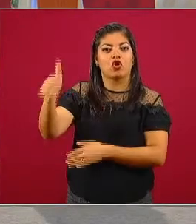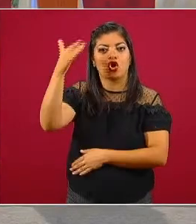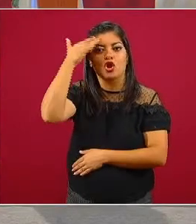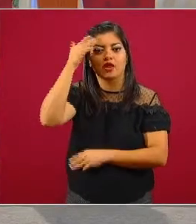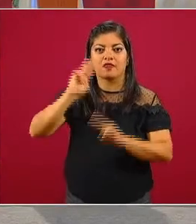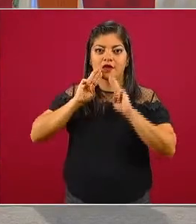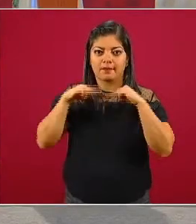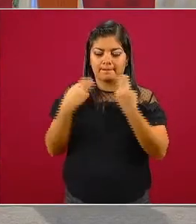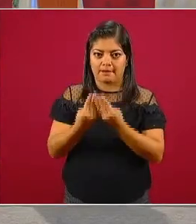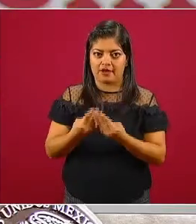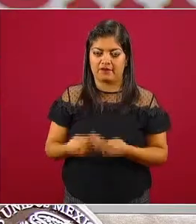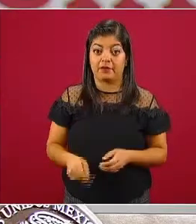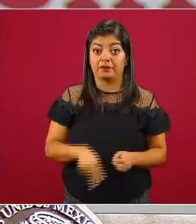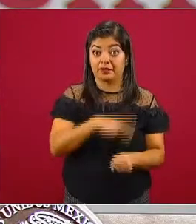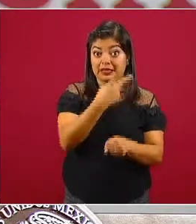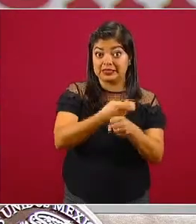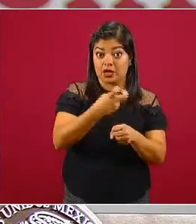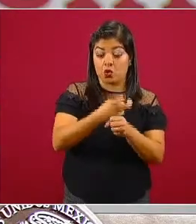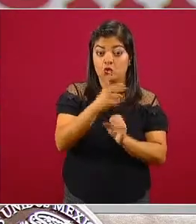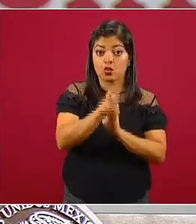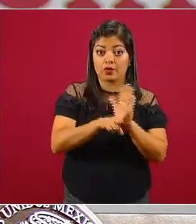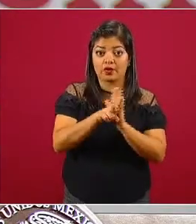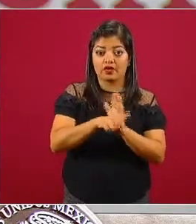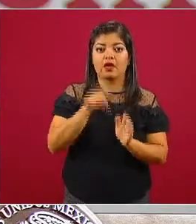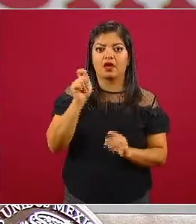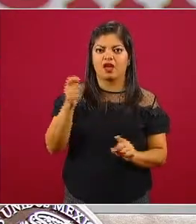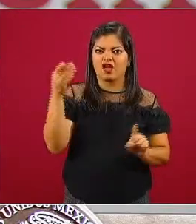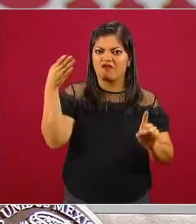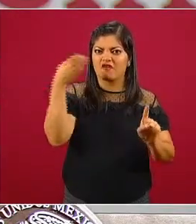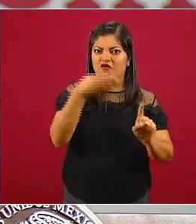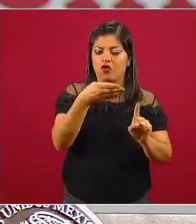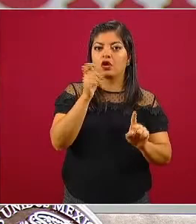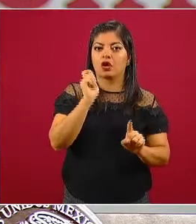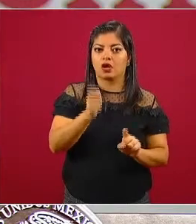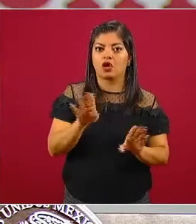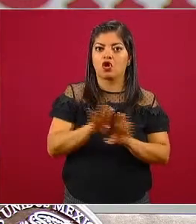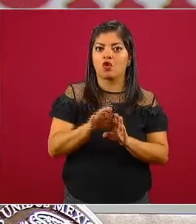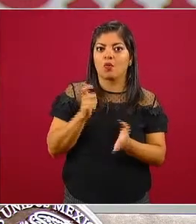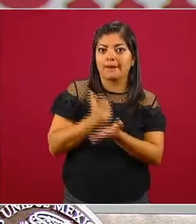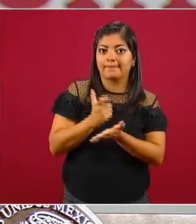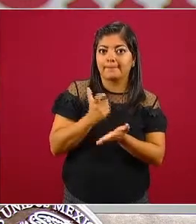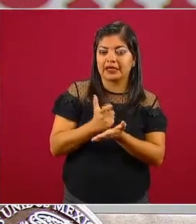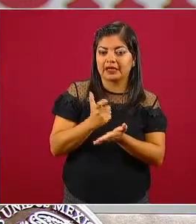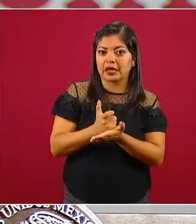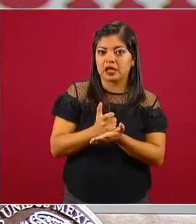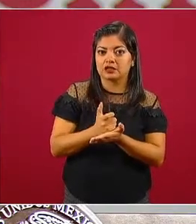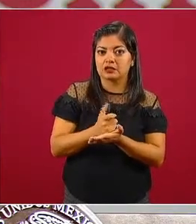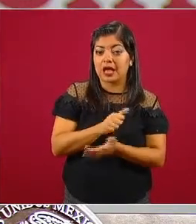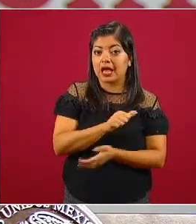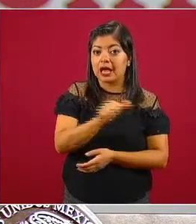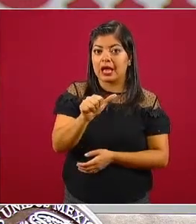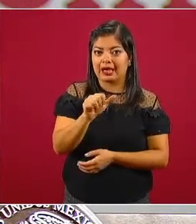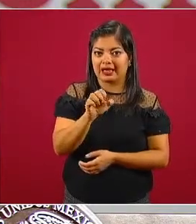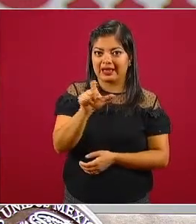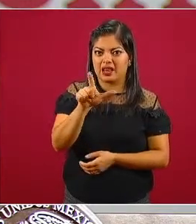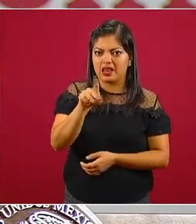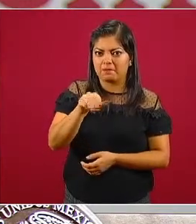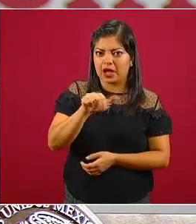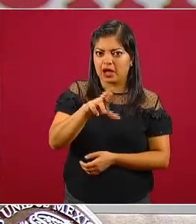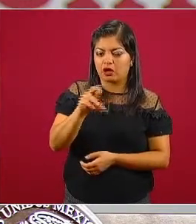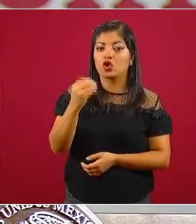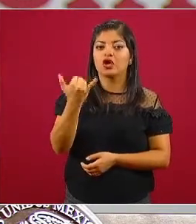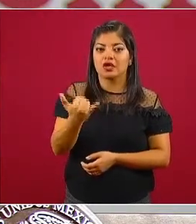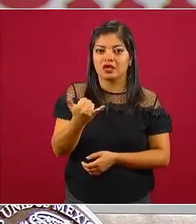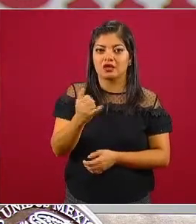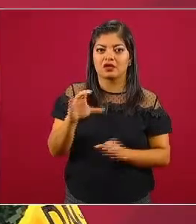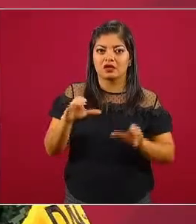Y el segundo video está enfocado a una amenaza directa contra el Marro y contra el cártel Santa Rosa de